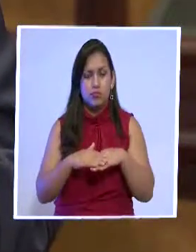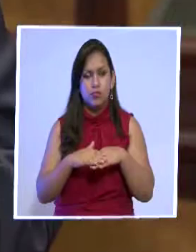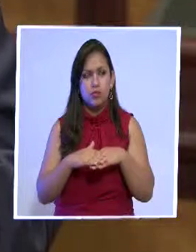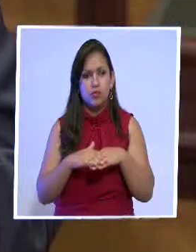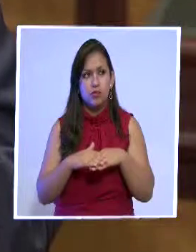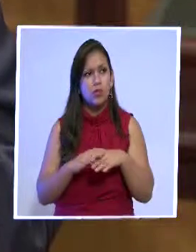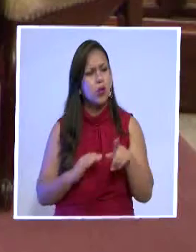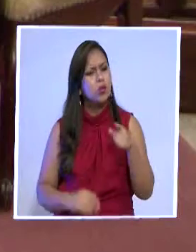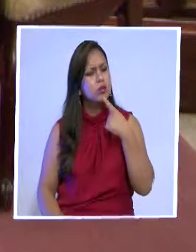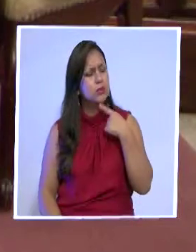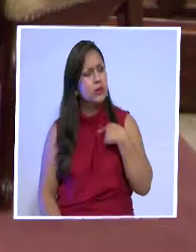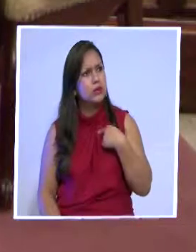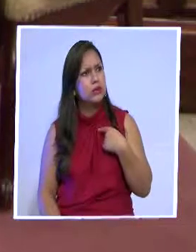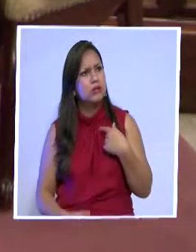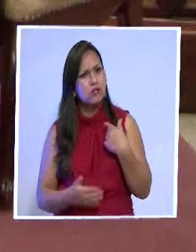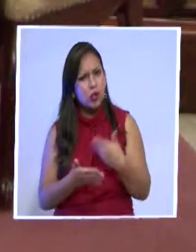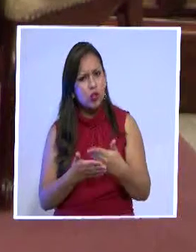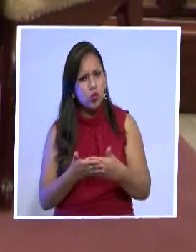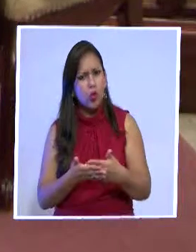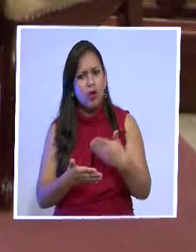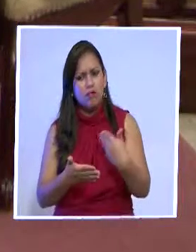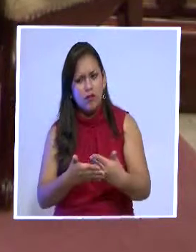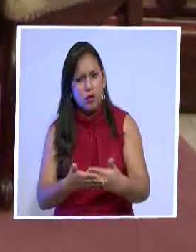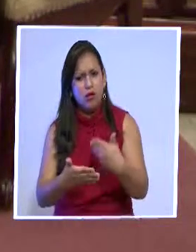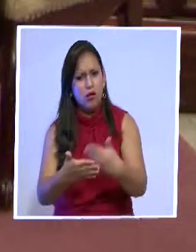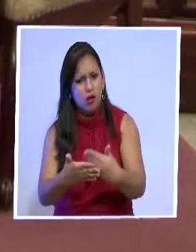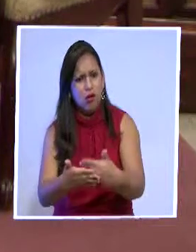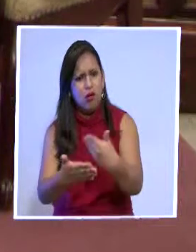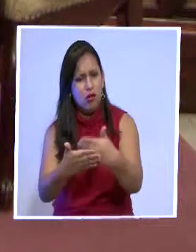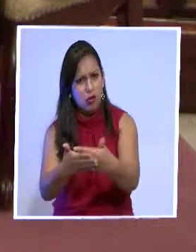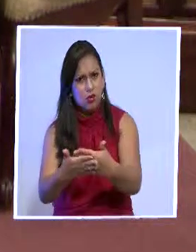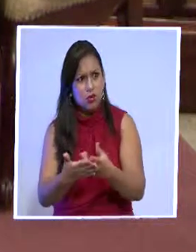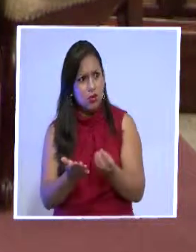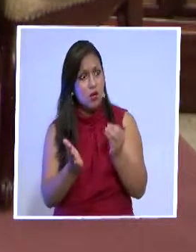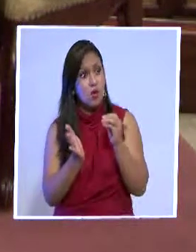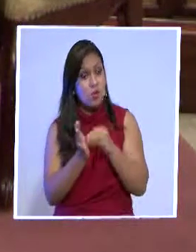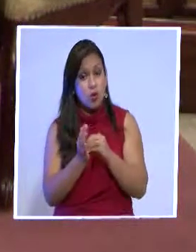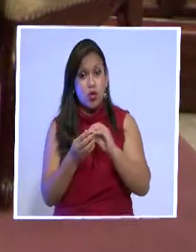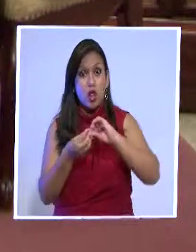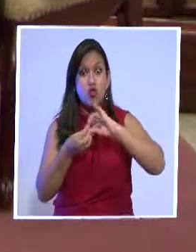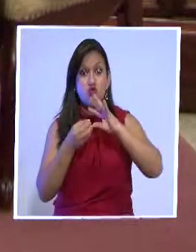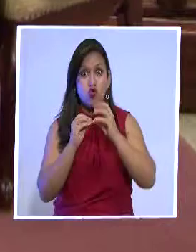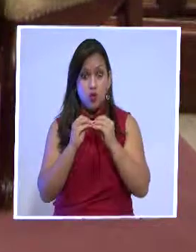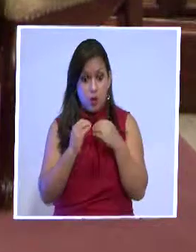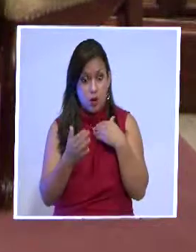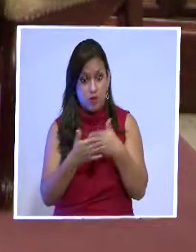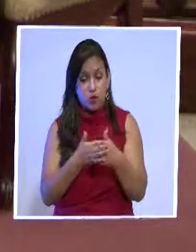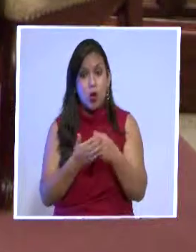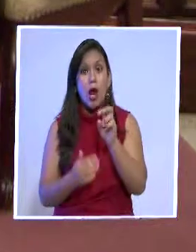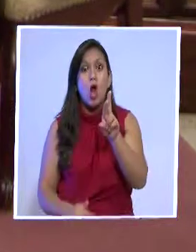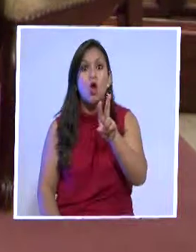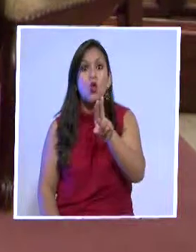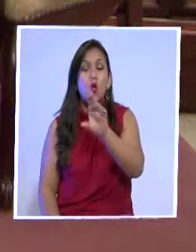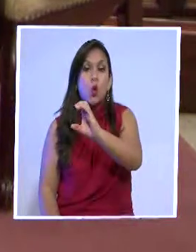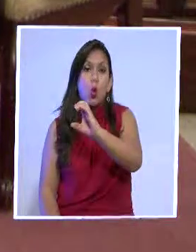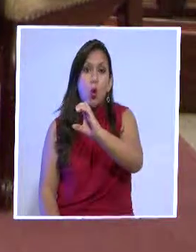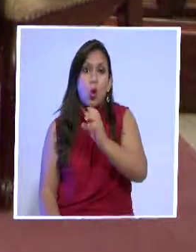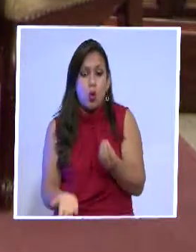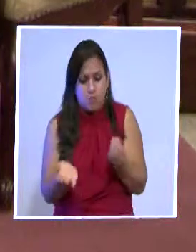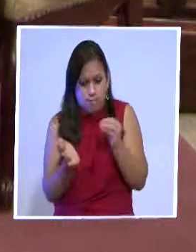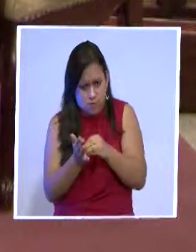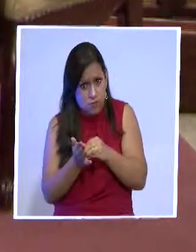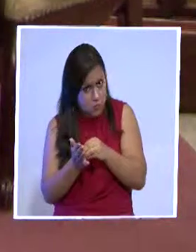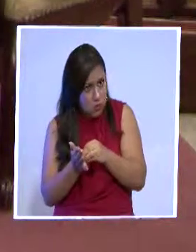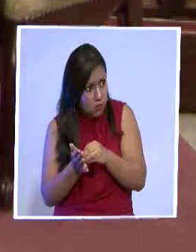registrados. Cuando usted dice factura por factura, es decir, ¿hay que poner incluso la numeración de la factura? La numeración de Y el RUC del lugar al cual